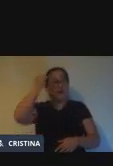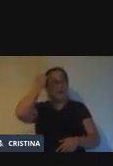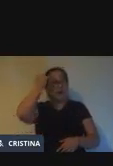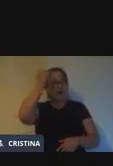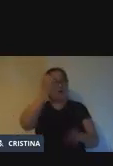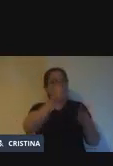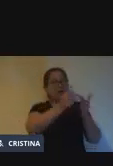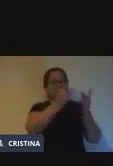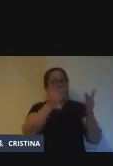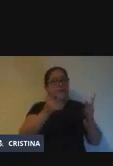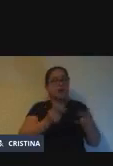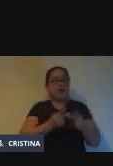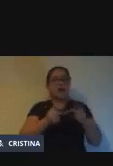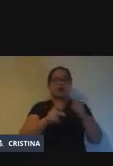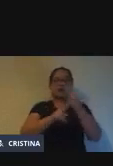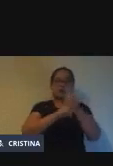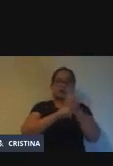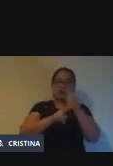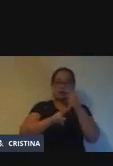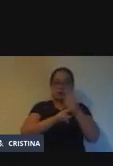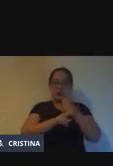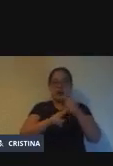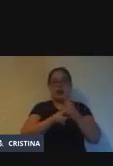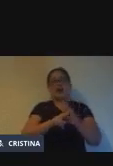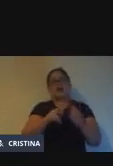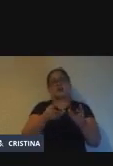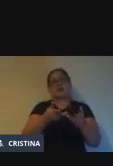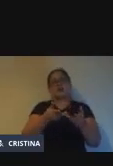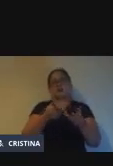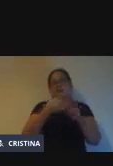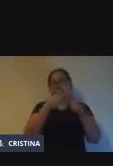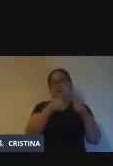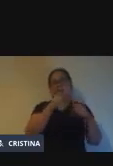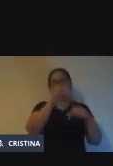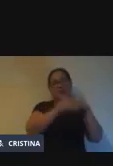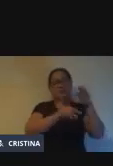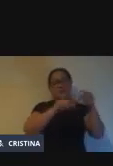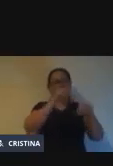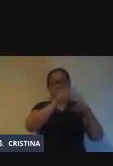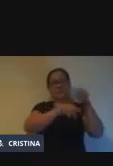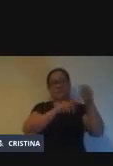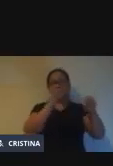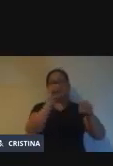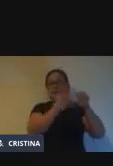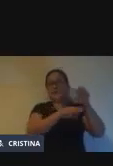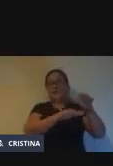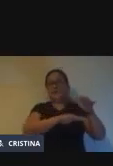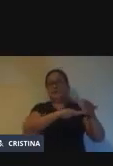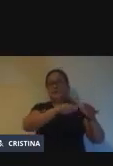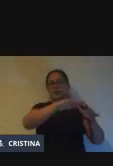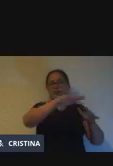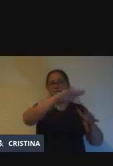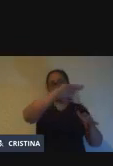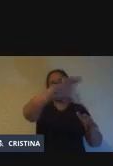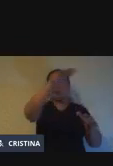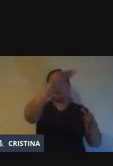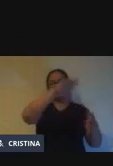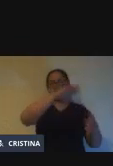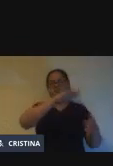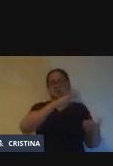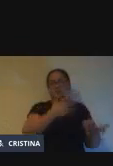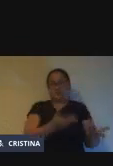días o que no han acomodado su ropa por días. Hay un punto donde el cerebro, nuestra psique,